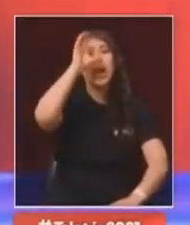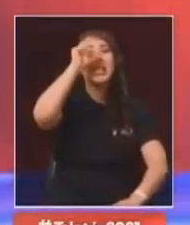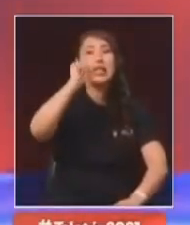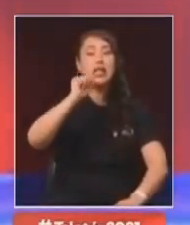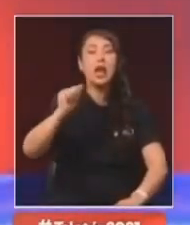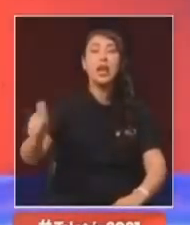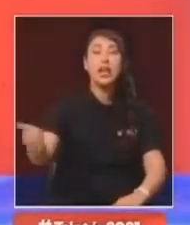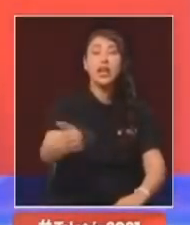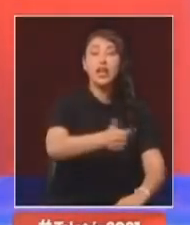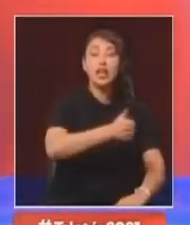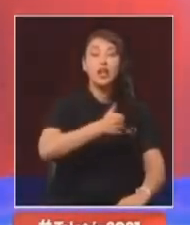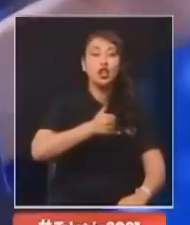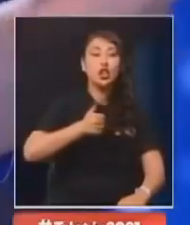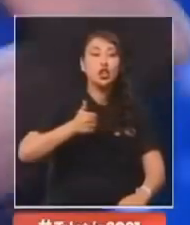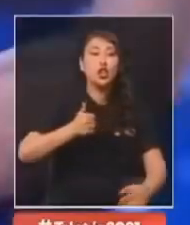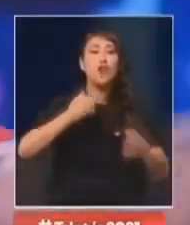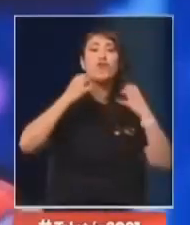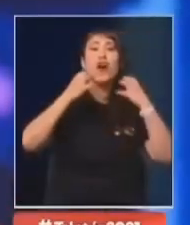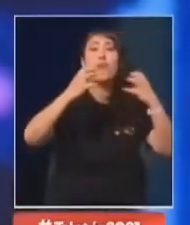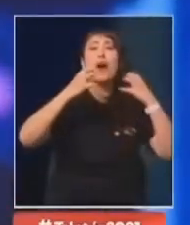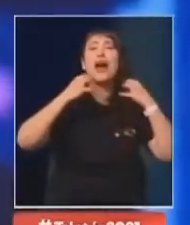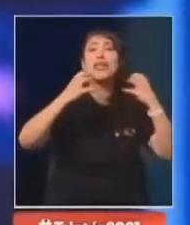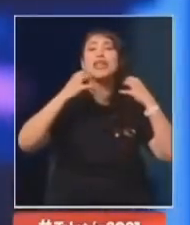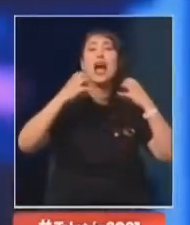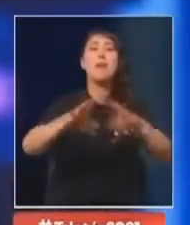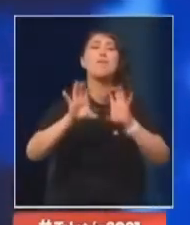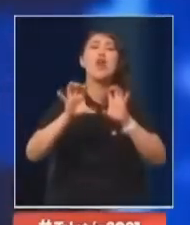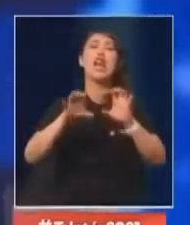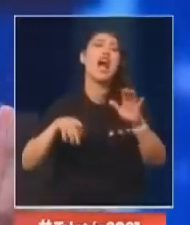Y todos vamos a gritar todos por la raja.